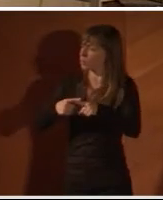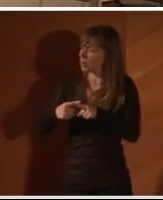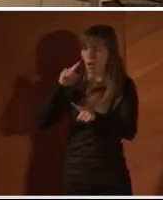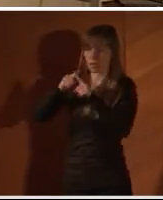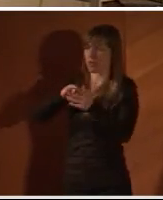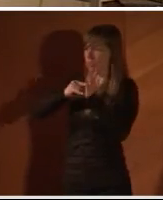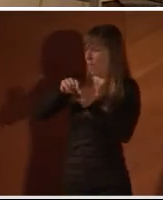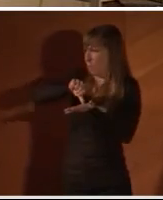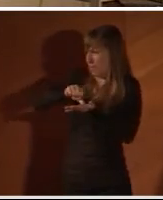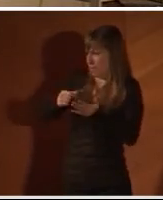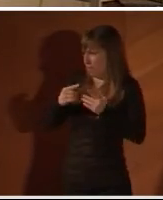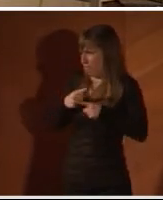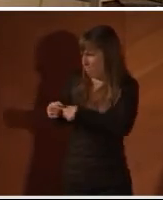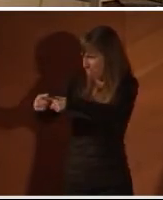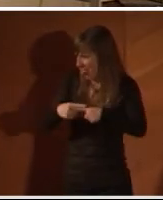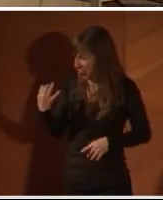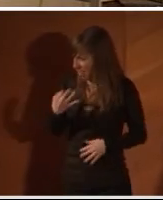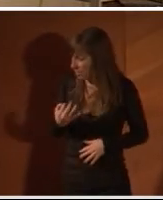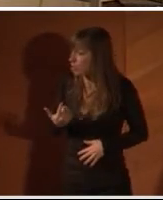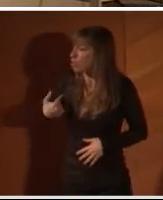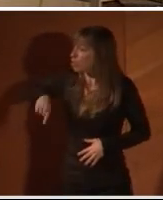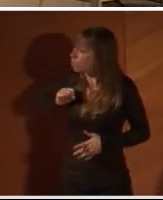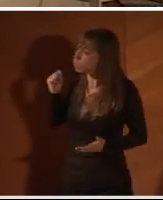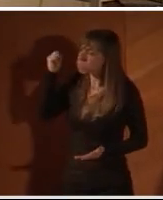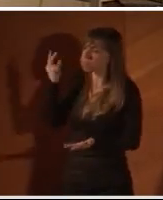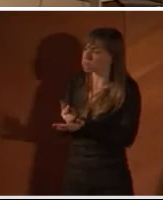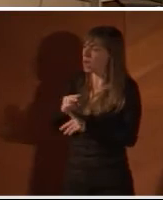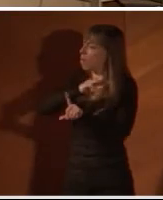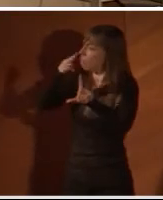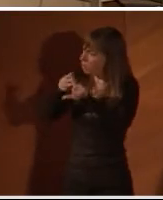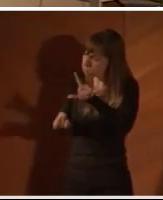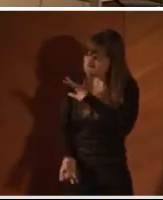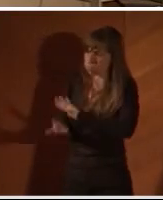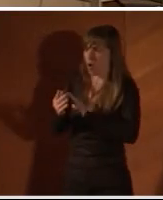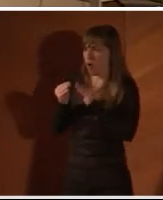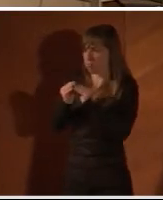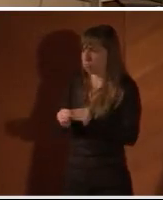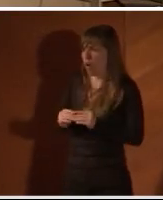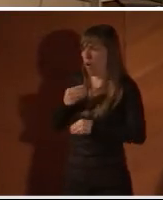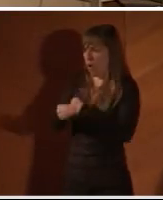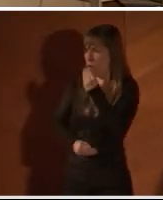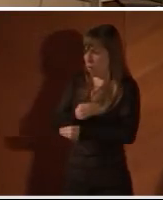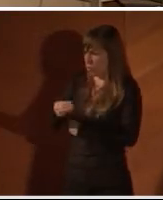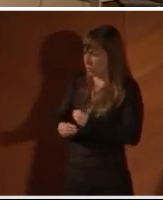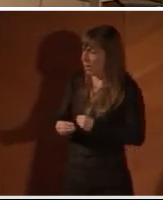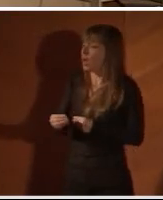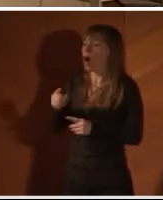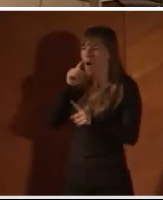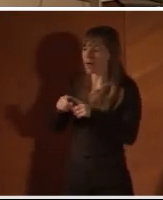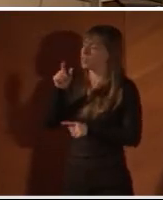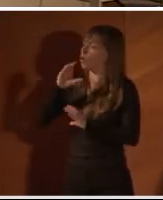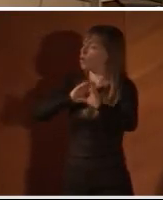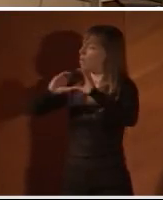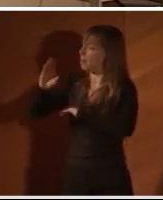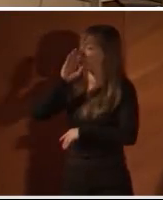y todos queremos. Para ello, apostamos por el uso de esta plataforma de código abierto que hará viable la comunicación directa